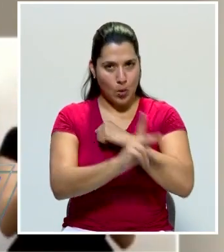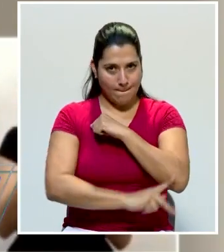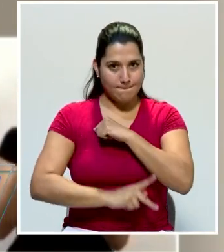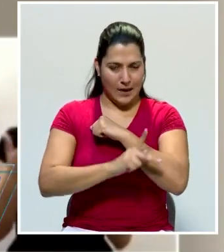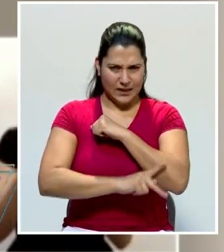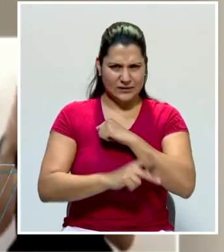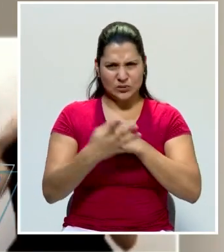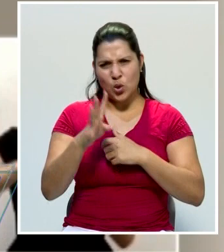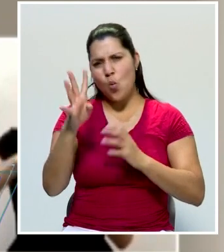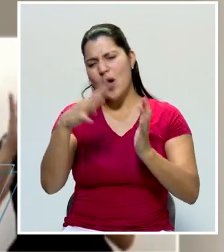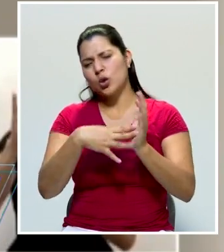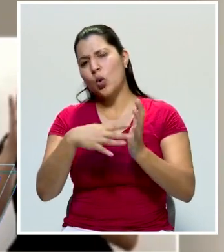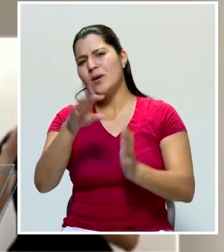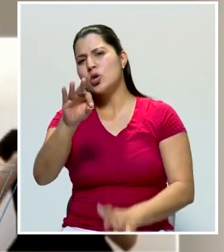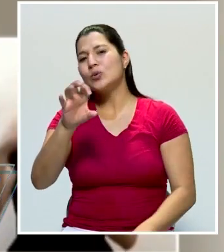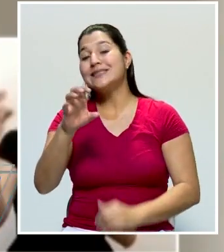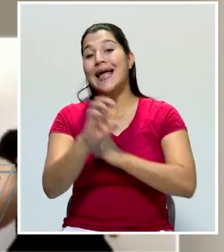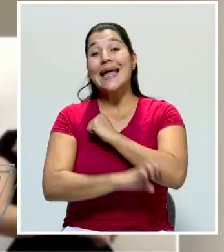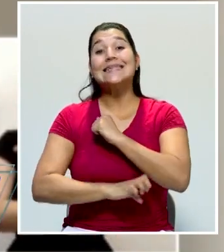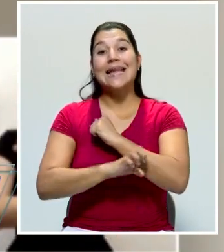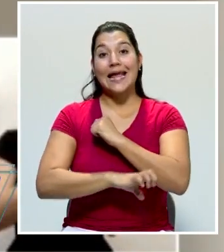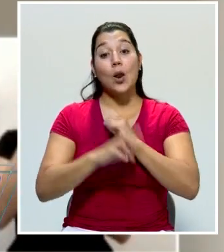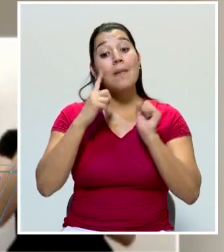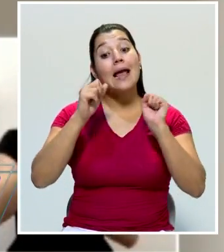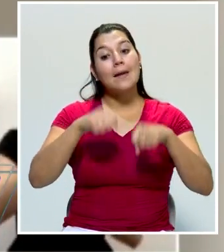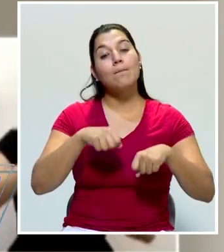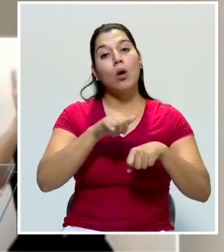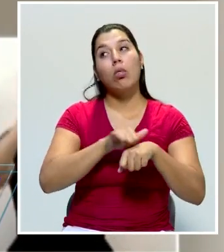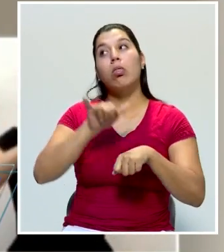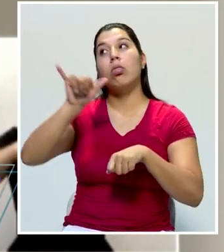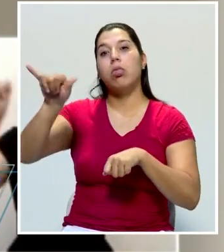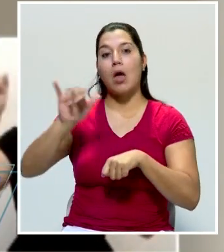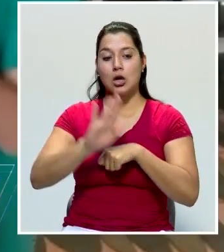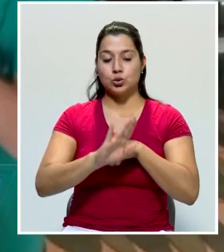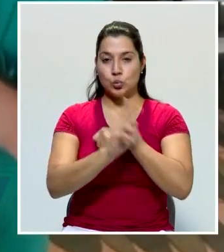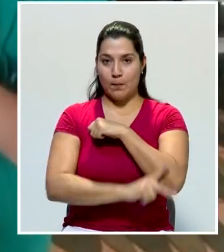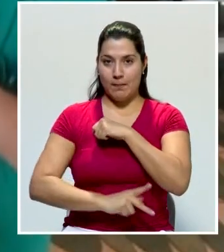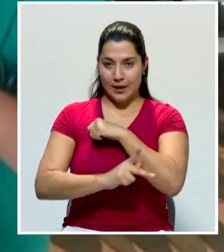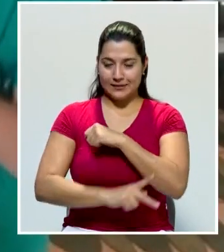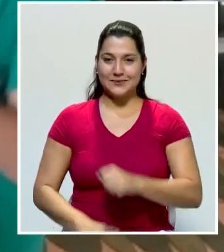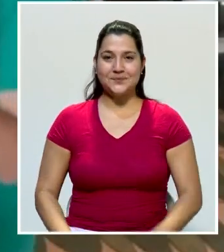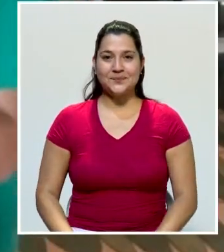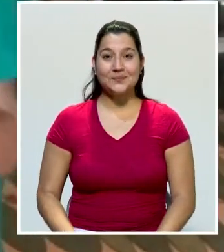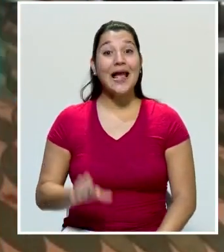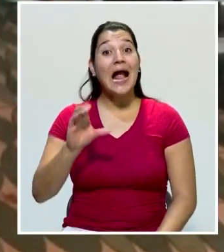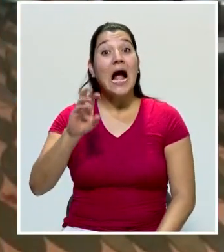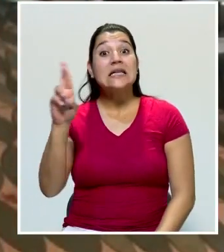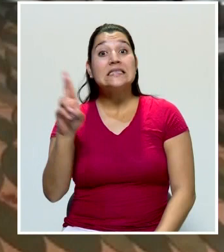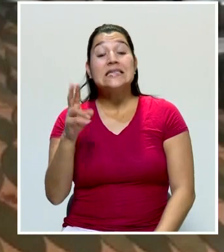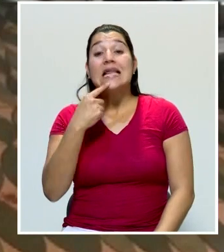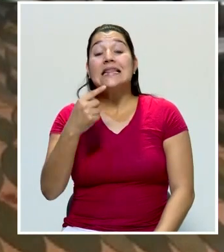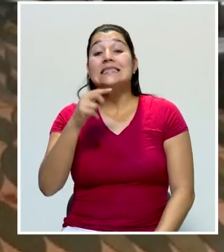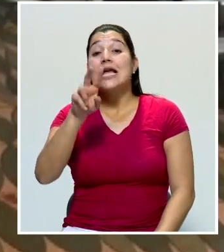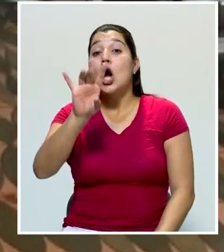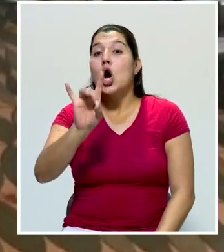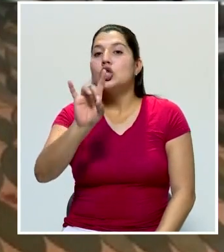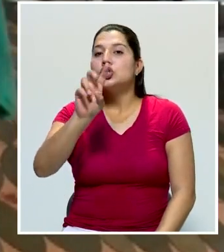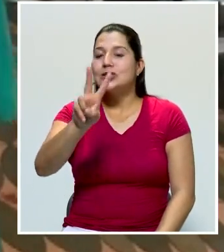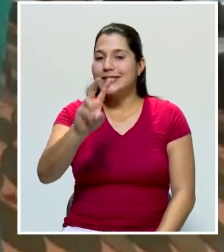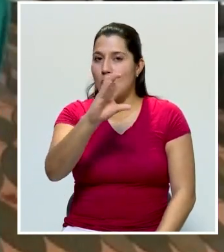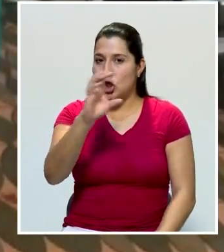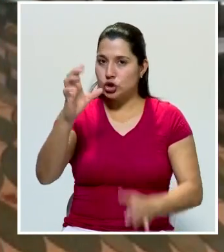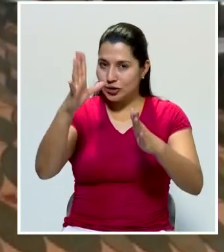cerca de 4.900 extranjeros para que puedan regresar a sus destinos. La Cancillería reportó a 82 costarricenses